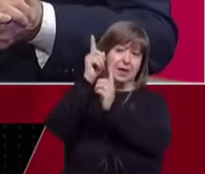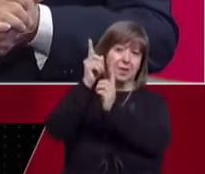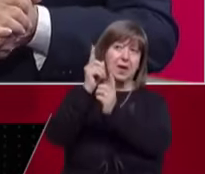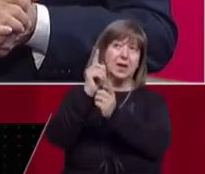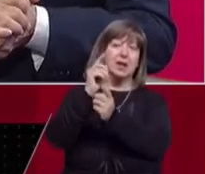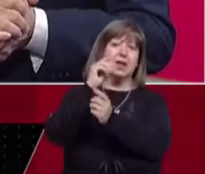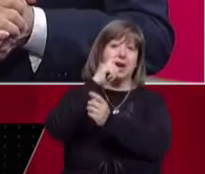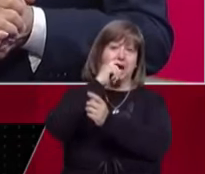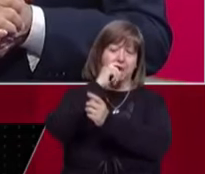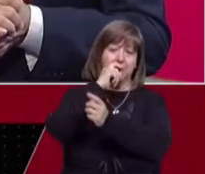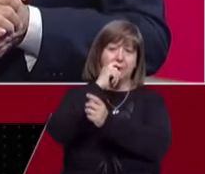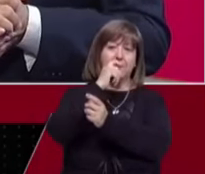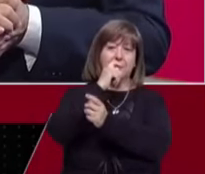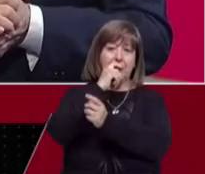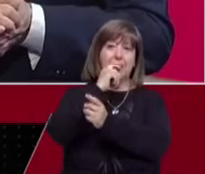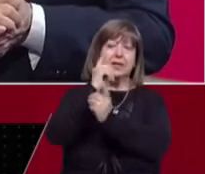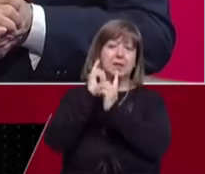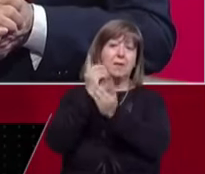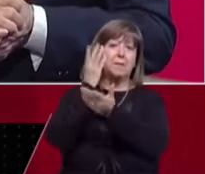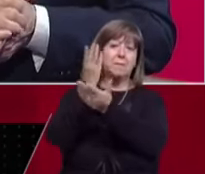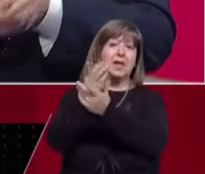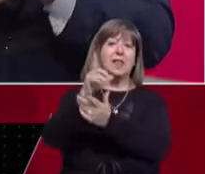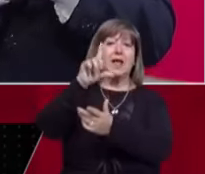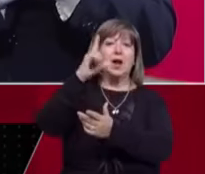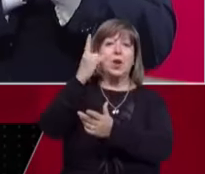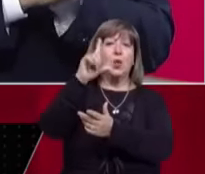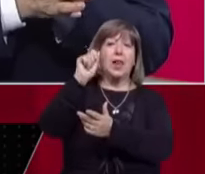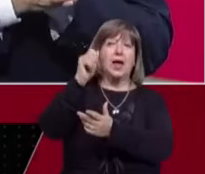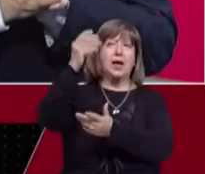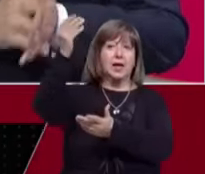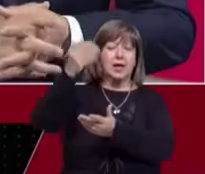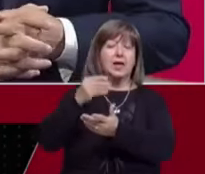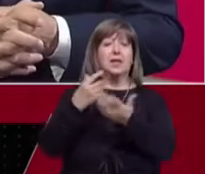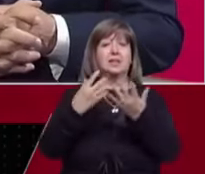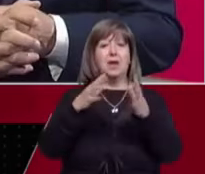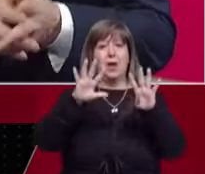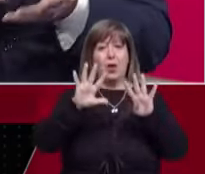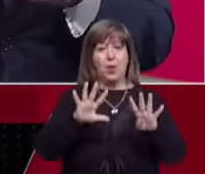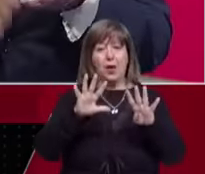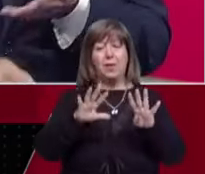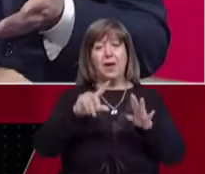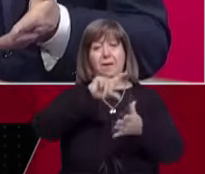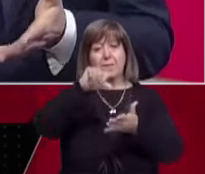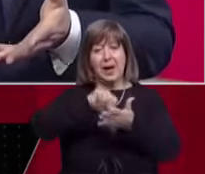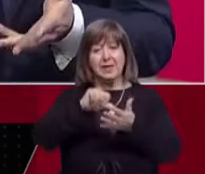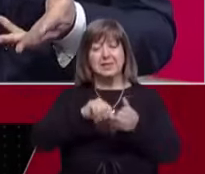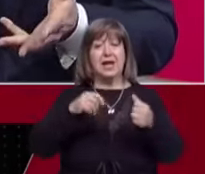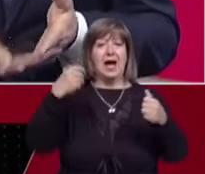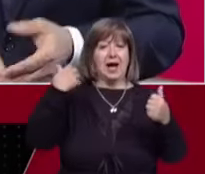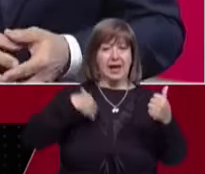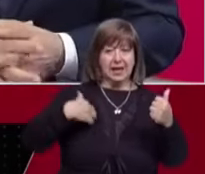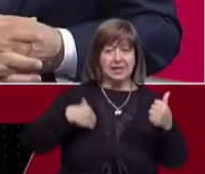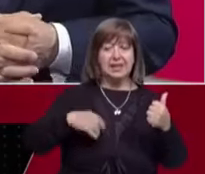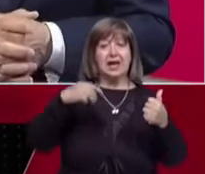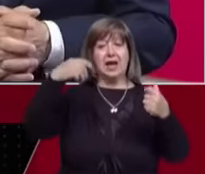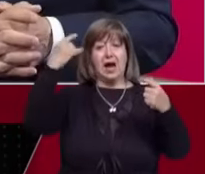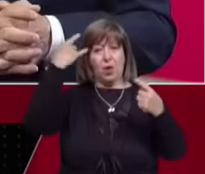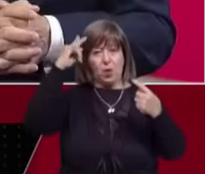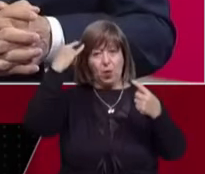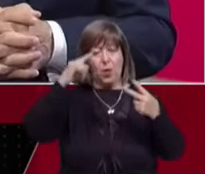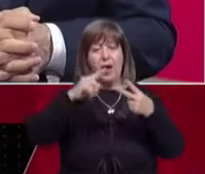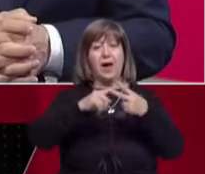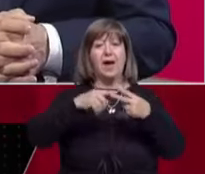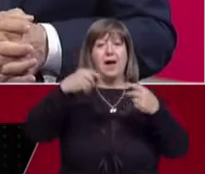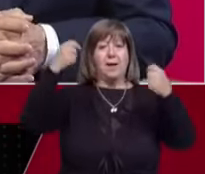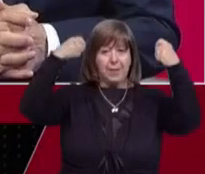conjunto de distintos países para pedirle transparencia a Maduro. Allí está Argentina, está Uruguay,